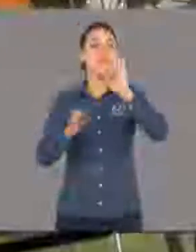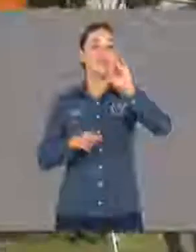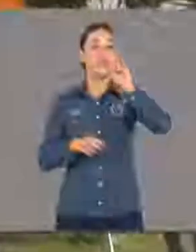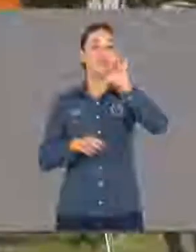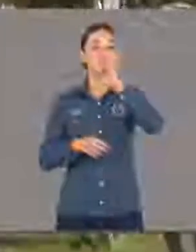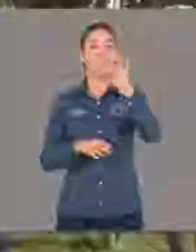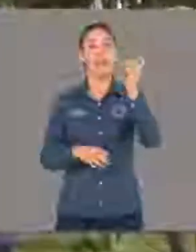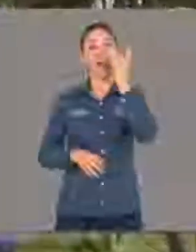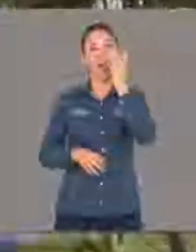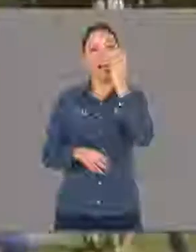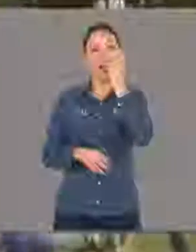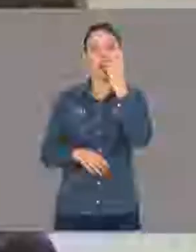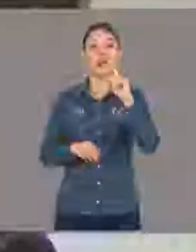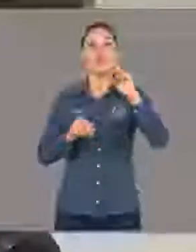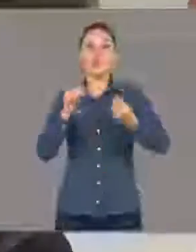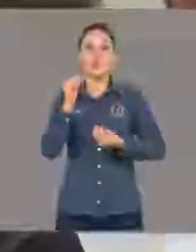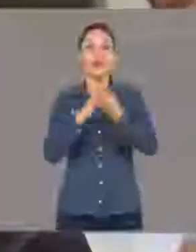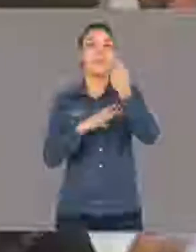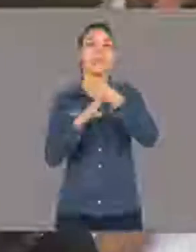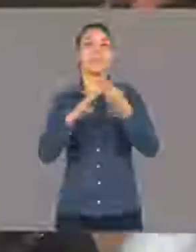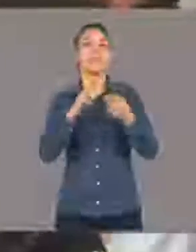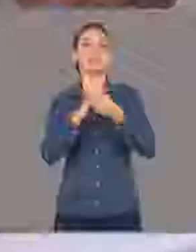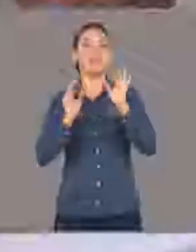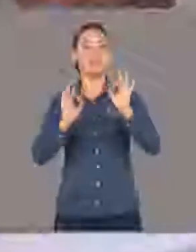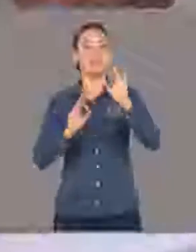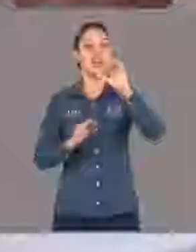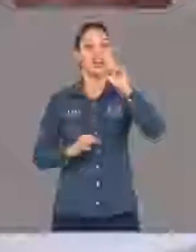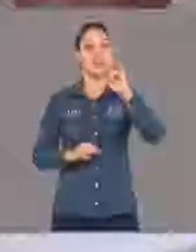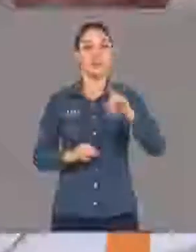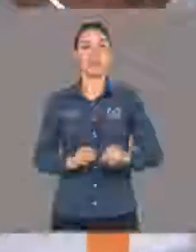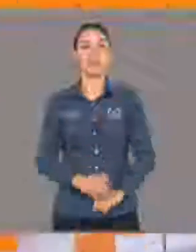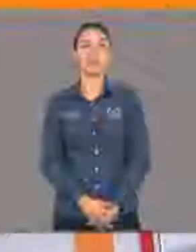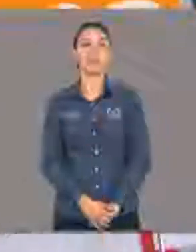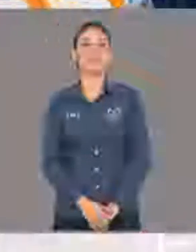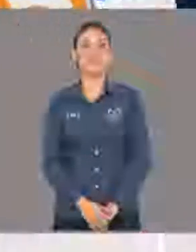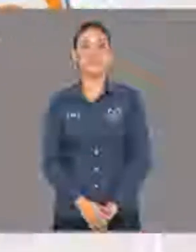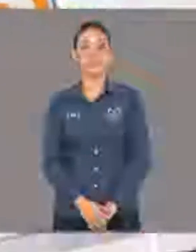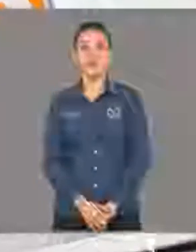Refrenda la Facultad de Odontología de la UAD su posicionamiento en materia de calidad